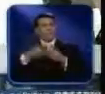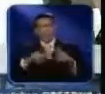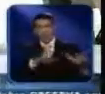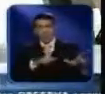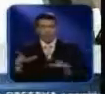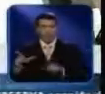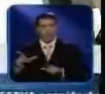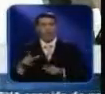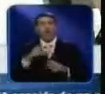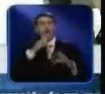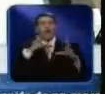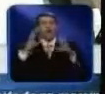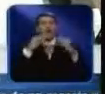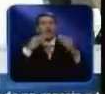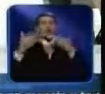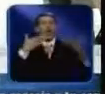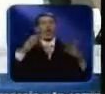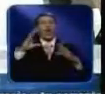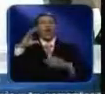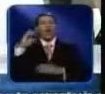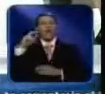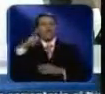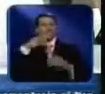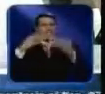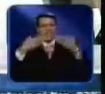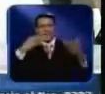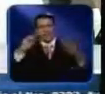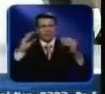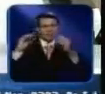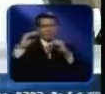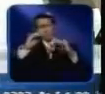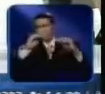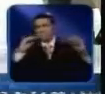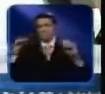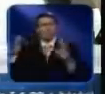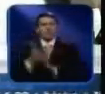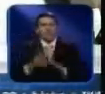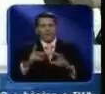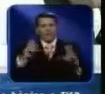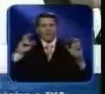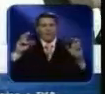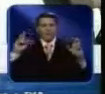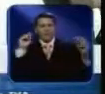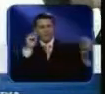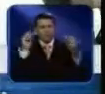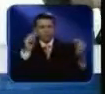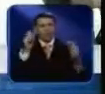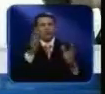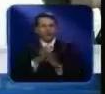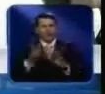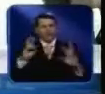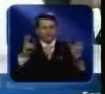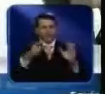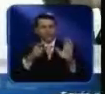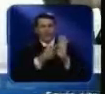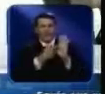se estarán discutiendo los principales artículos de esta ley que creemos atentan